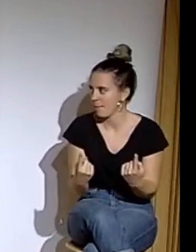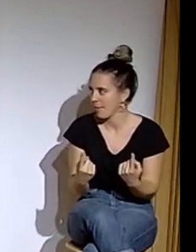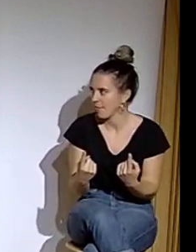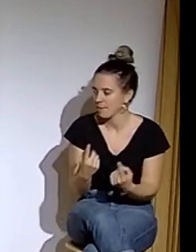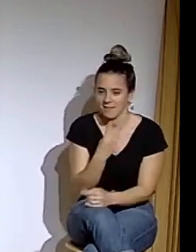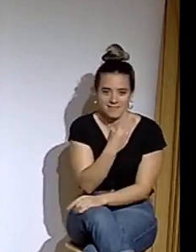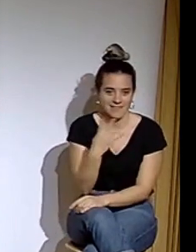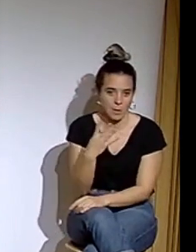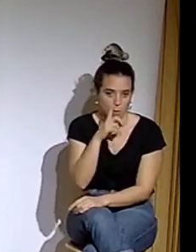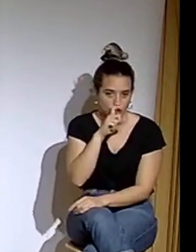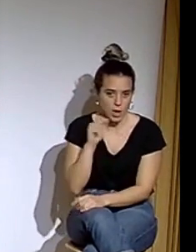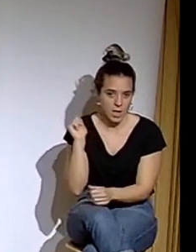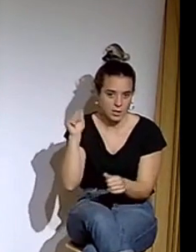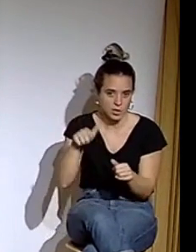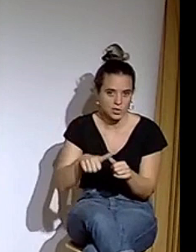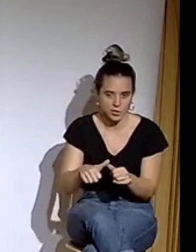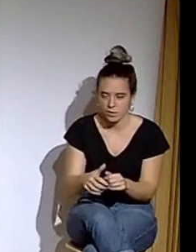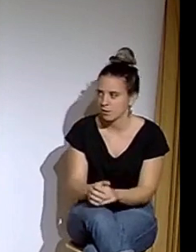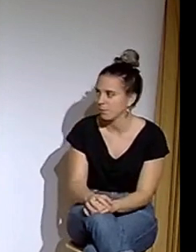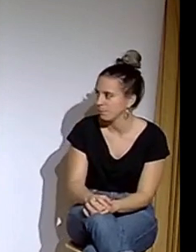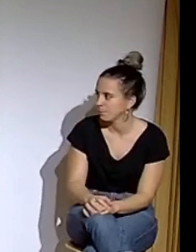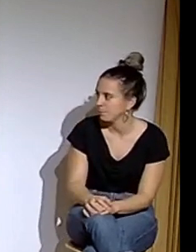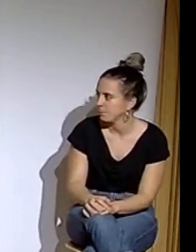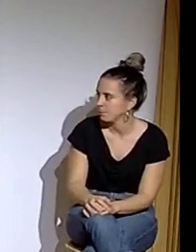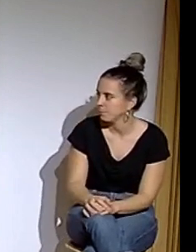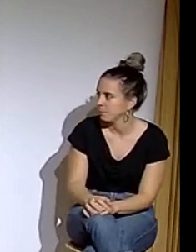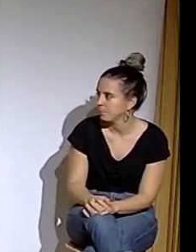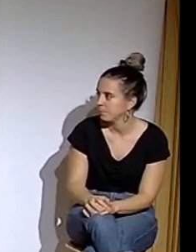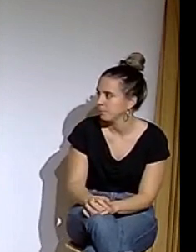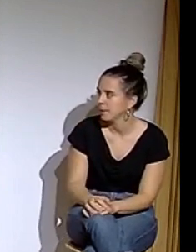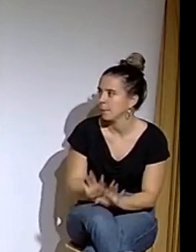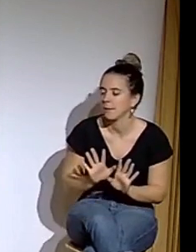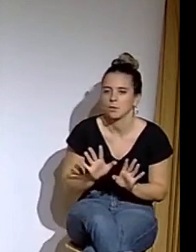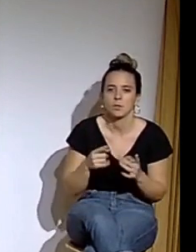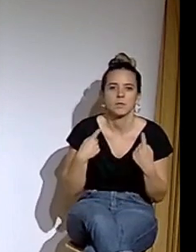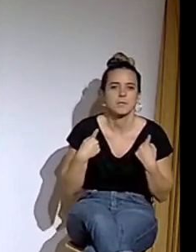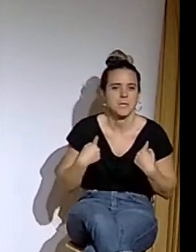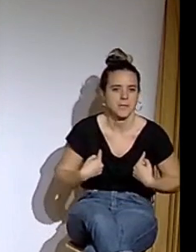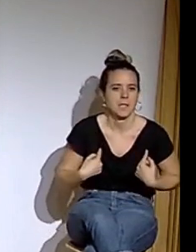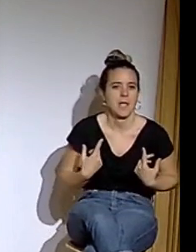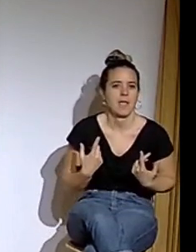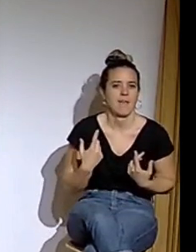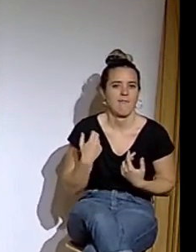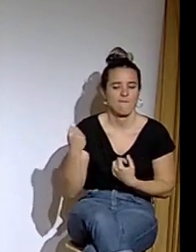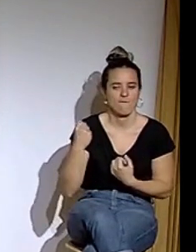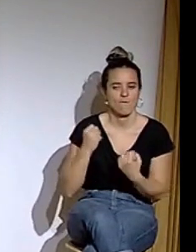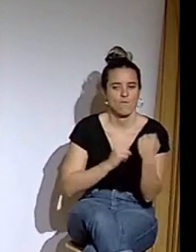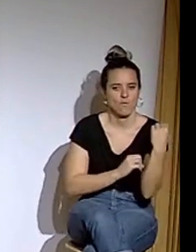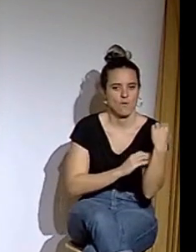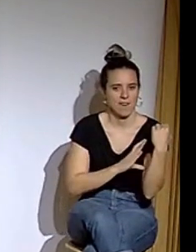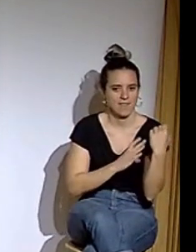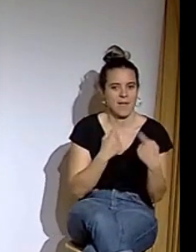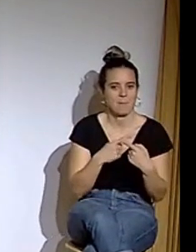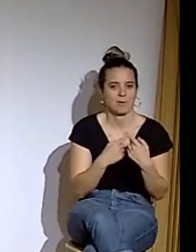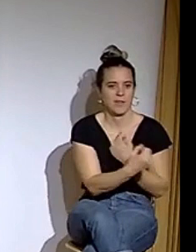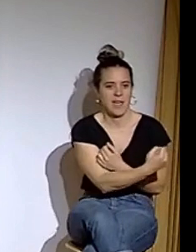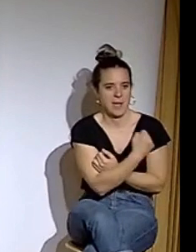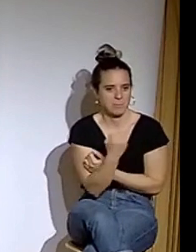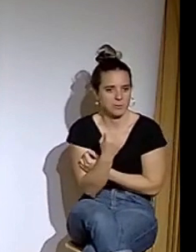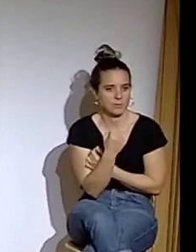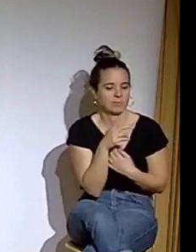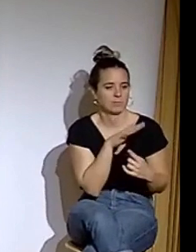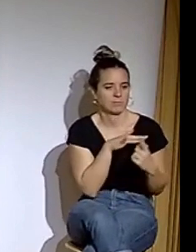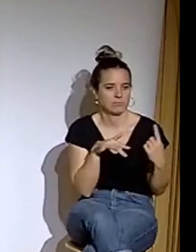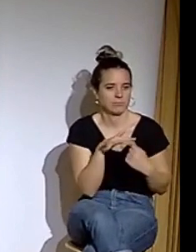en mis 34 años de vida pero sentía que ya tenía la fuerza para hacerlo porque me sentía arropada y